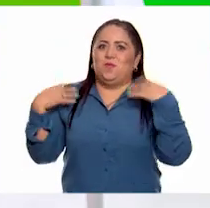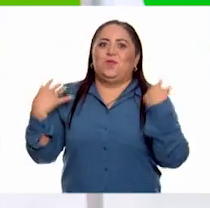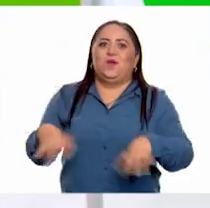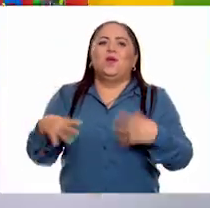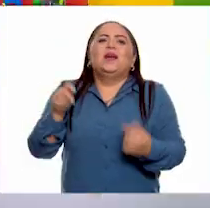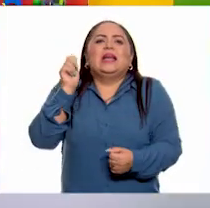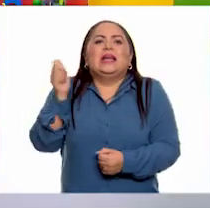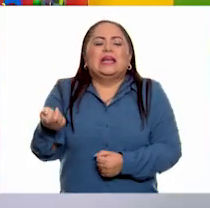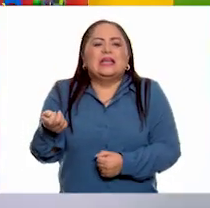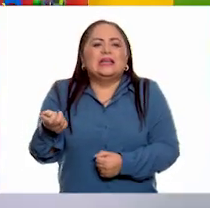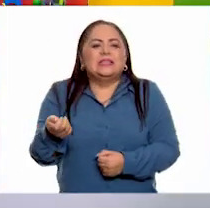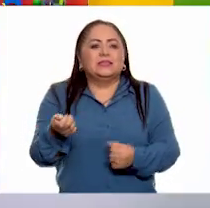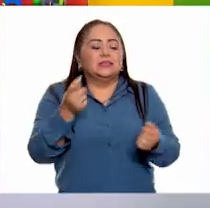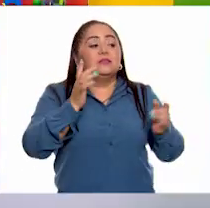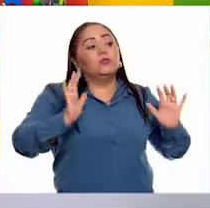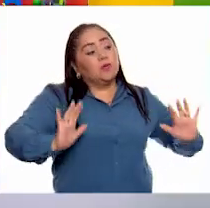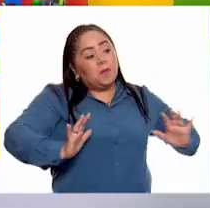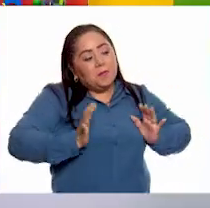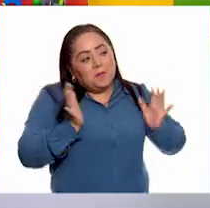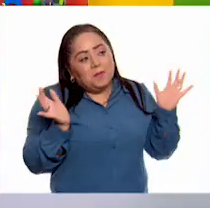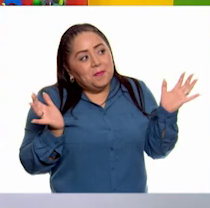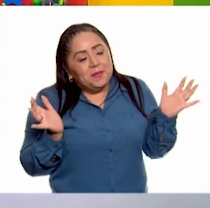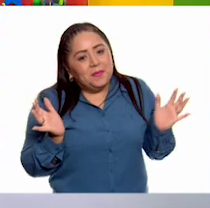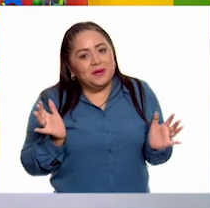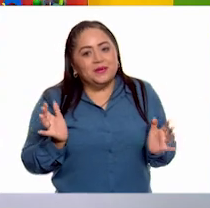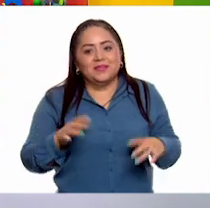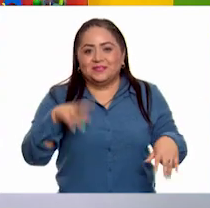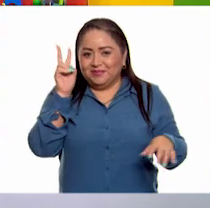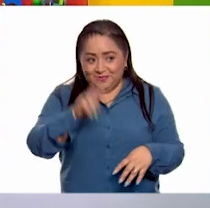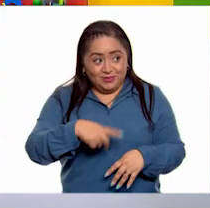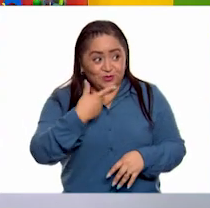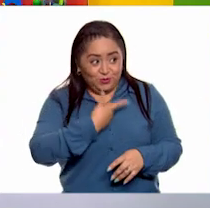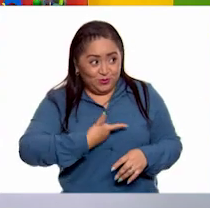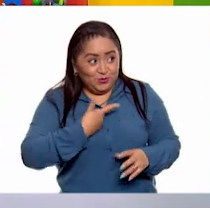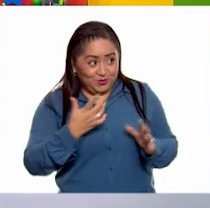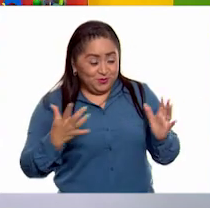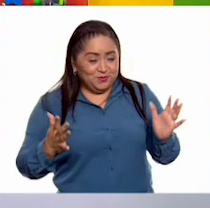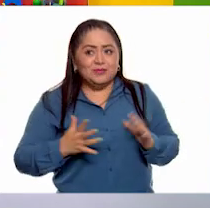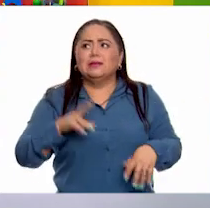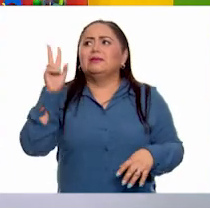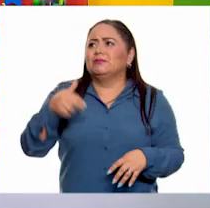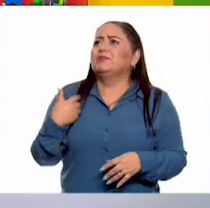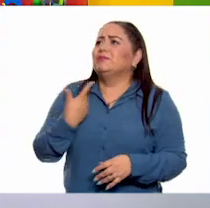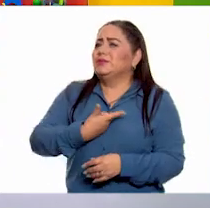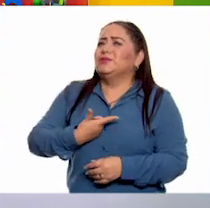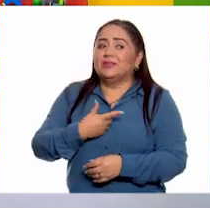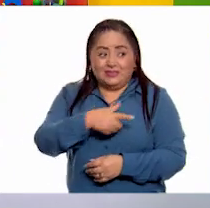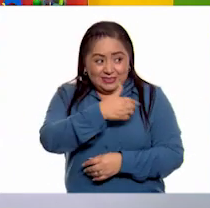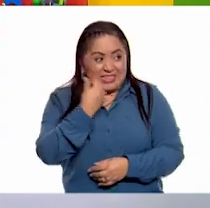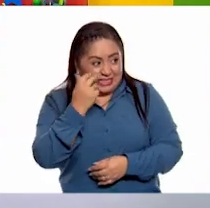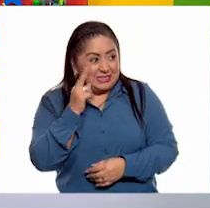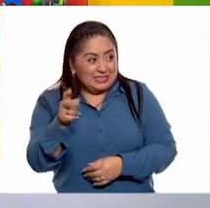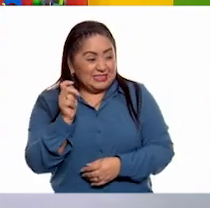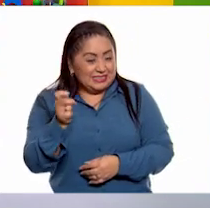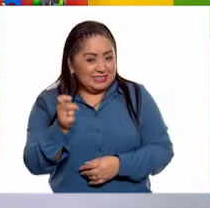es? ¡Es una sorpresa! ¡Ay, me encantan las sorpresas! ¿Quieres ver de qué se trata?